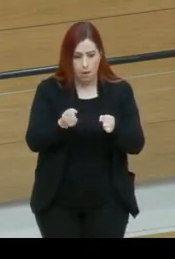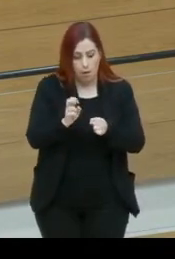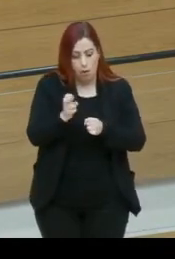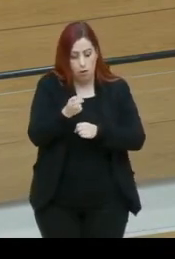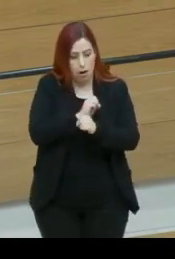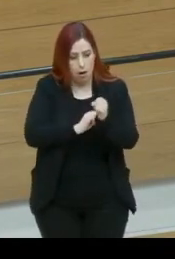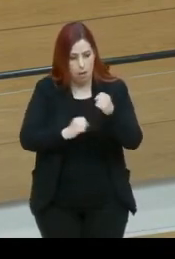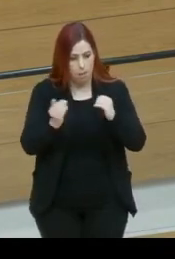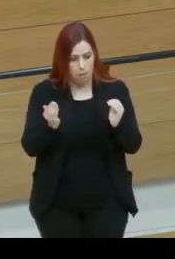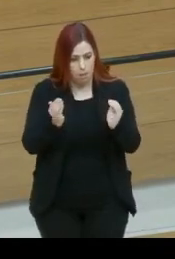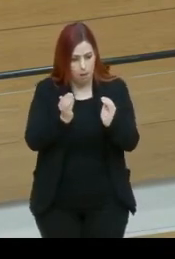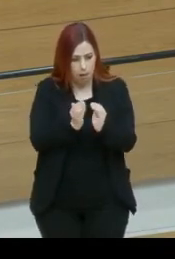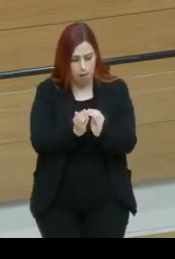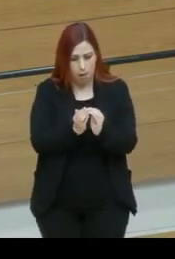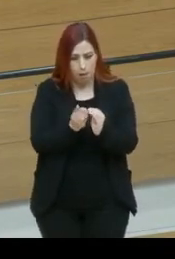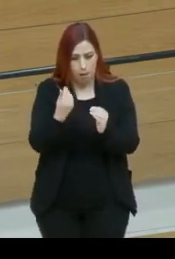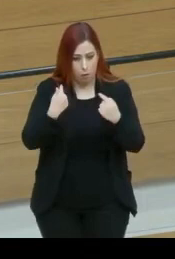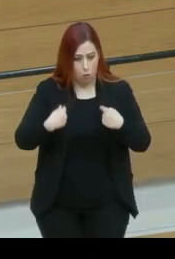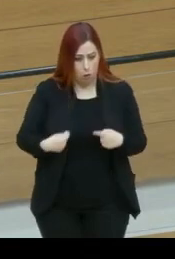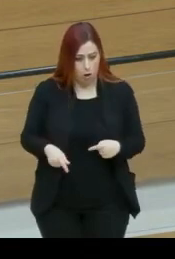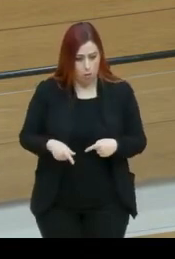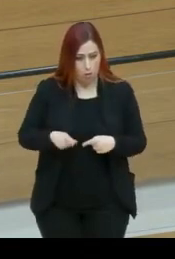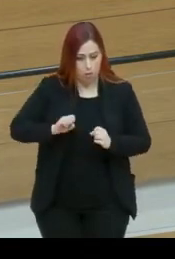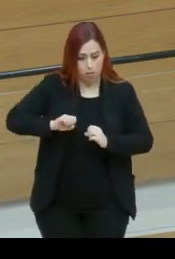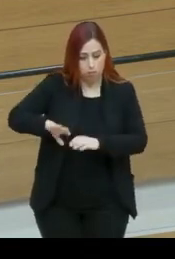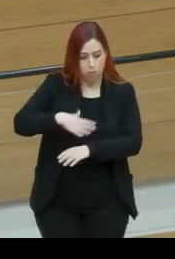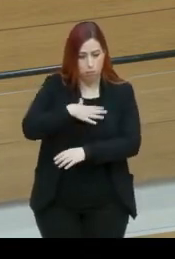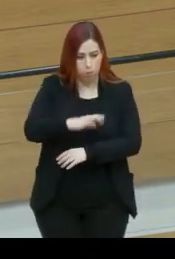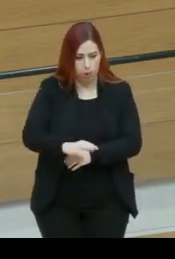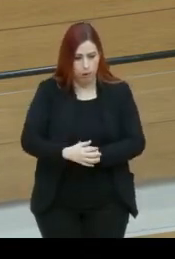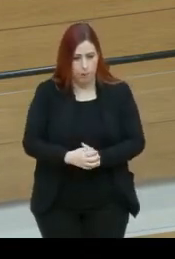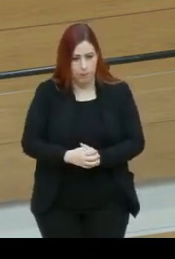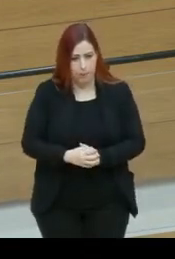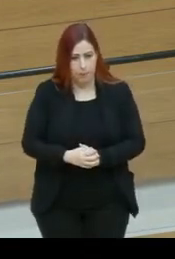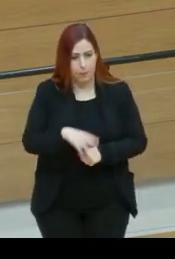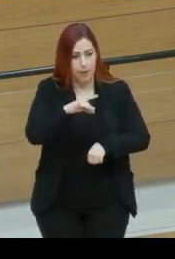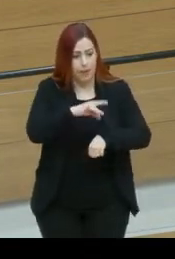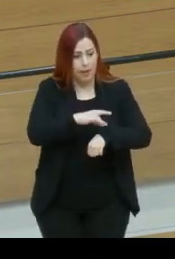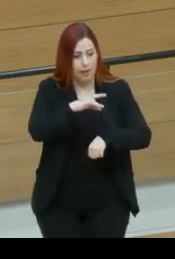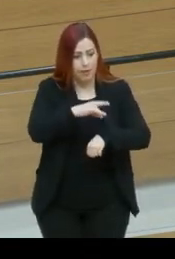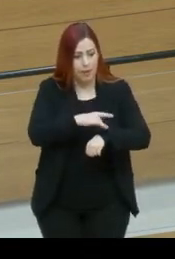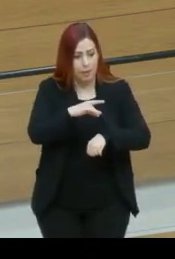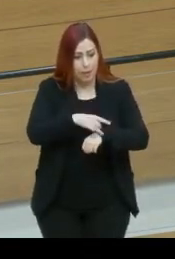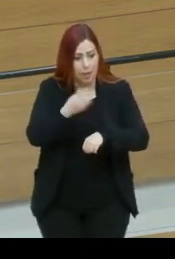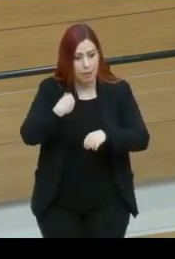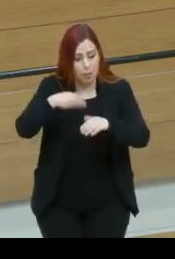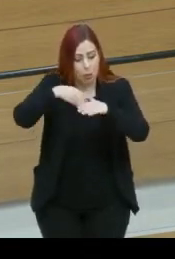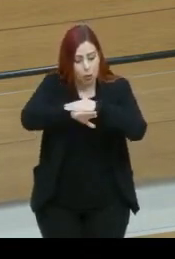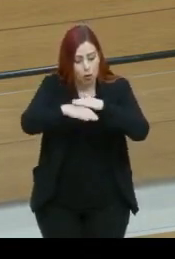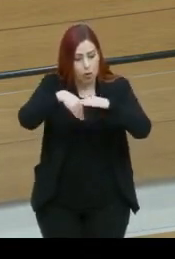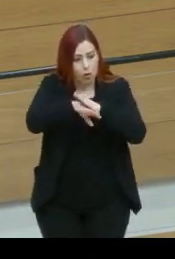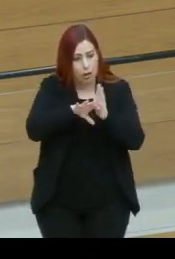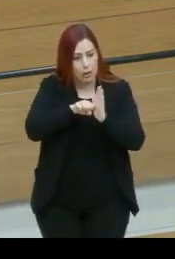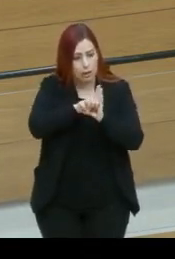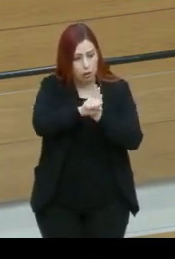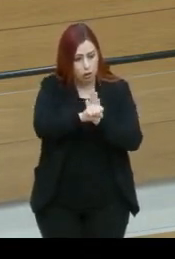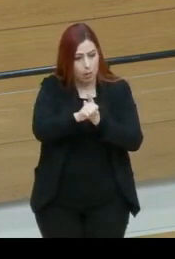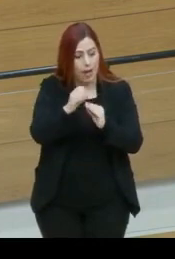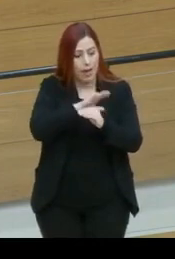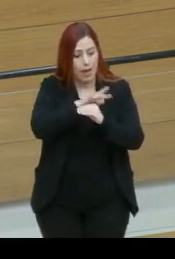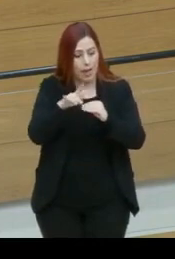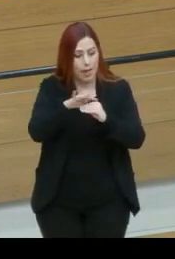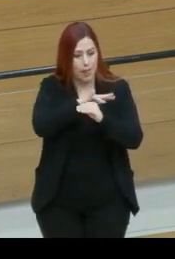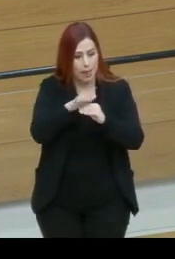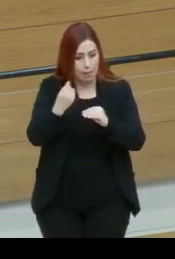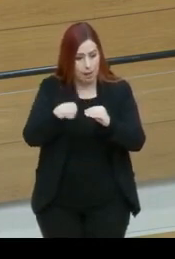pequeñas y el cuerpo puede deshacerse de ellas. En las enfermedades de depósito lisosomal, estas enzimas o están en